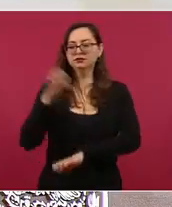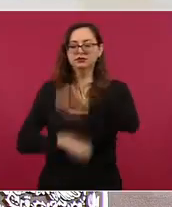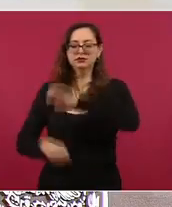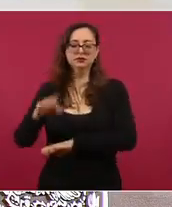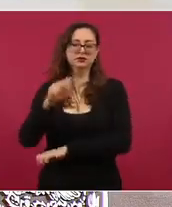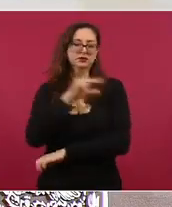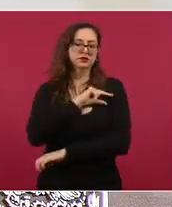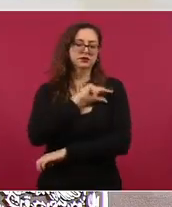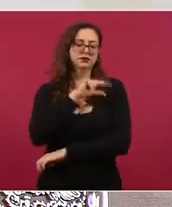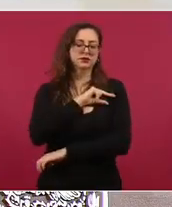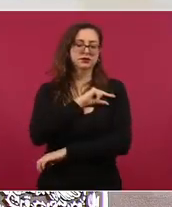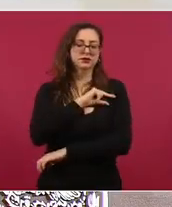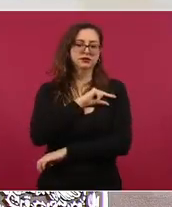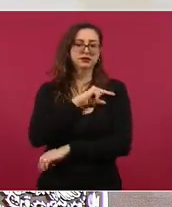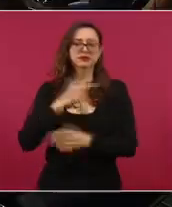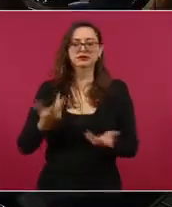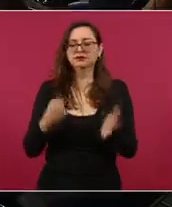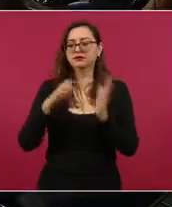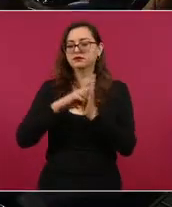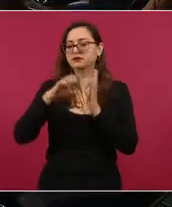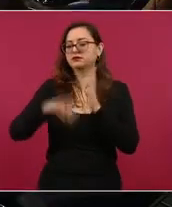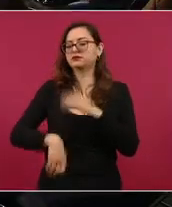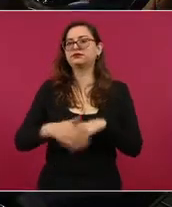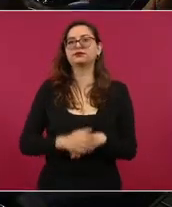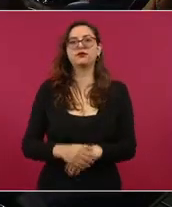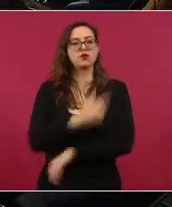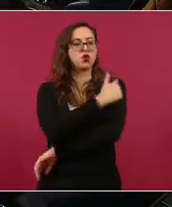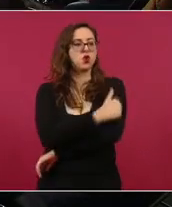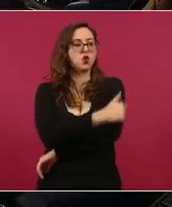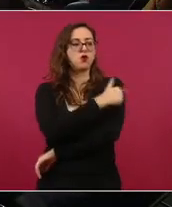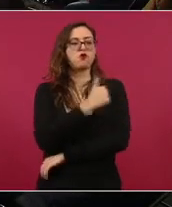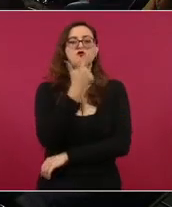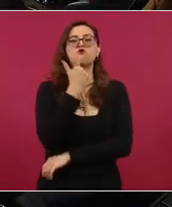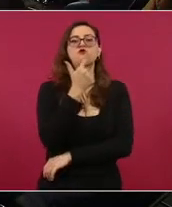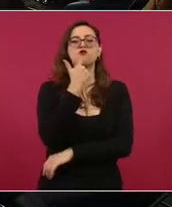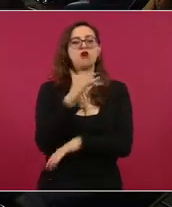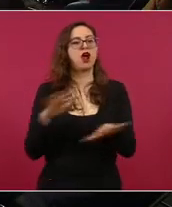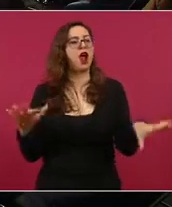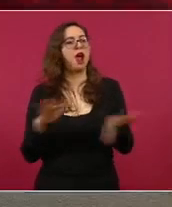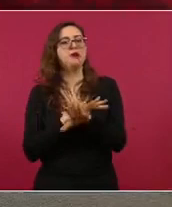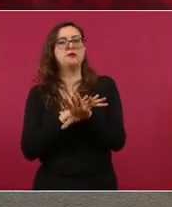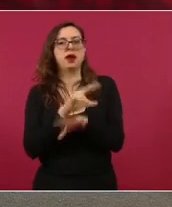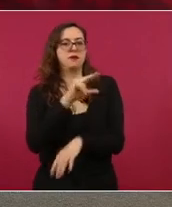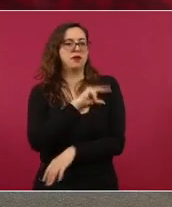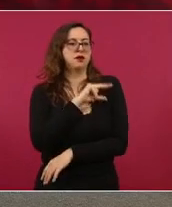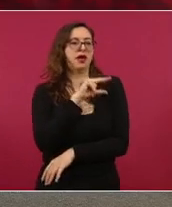privada. Es como si convirtiéramos la Cruz Roja de repente en un hospital privado. Y entonces,